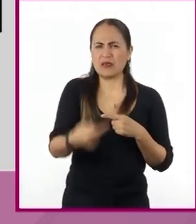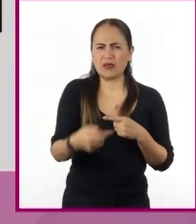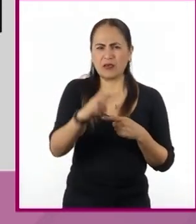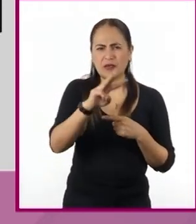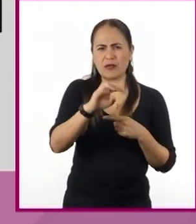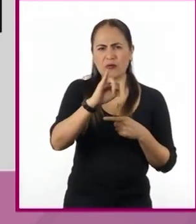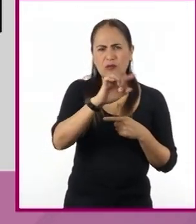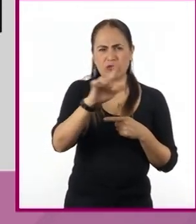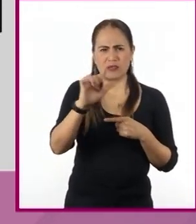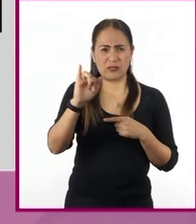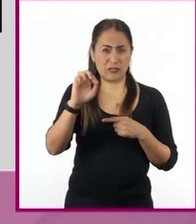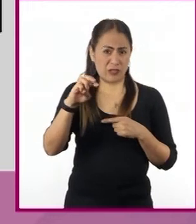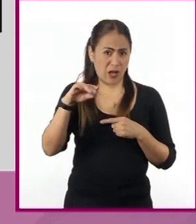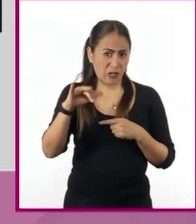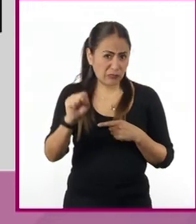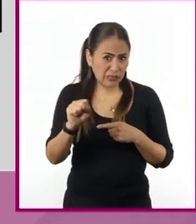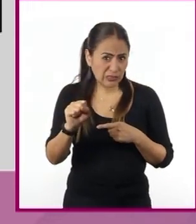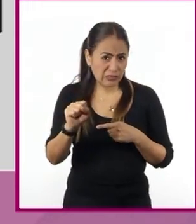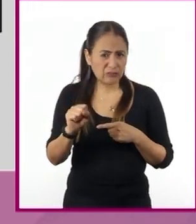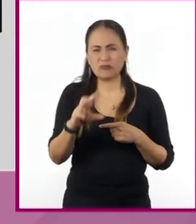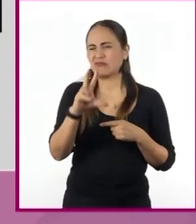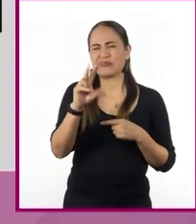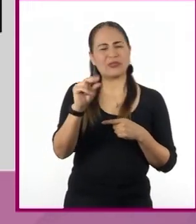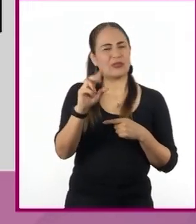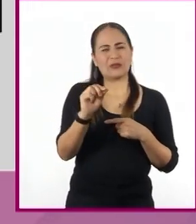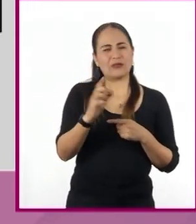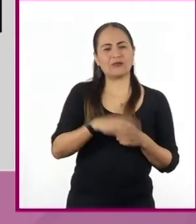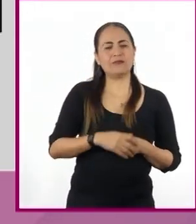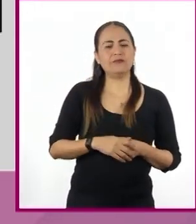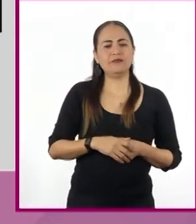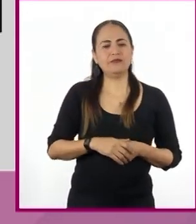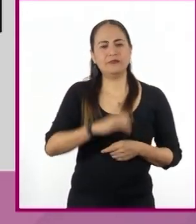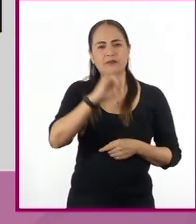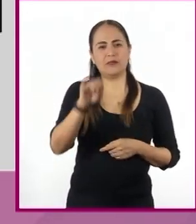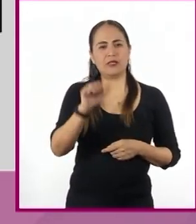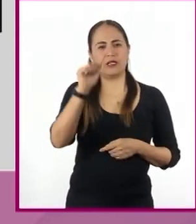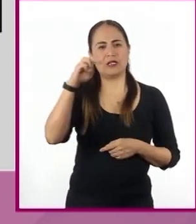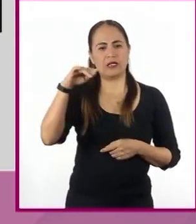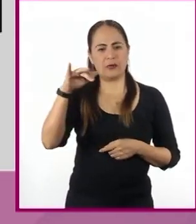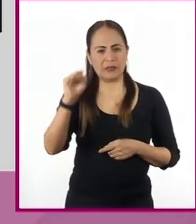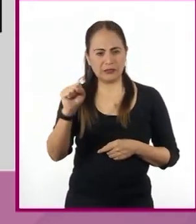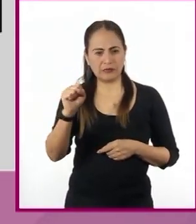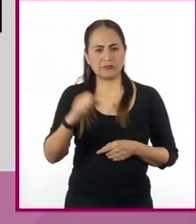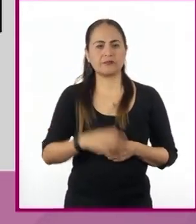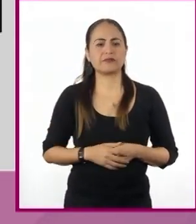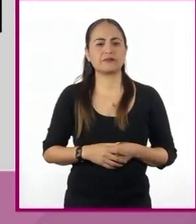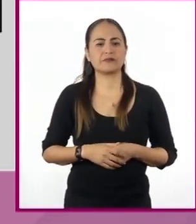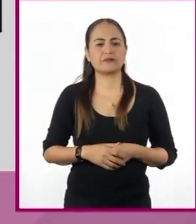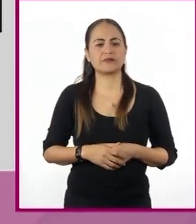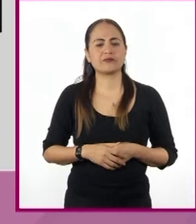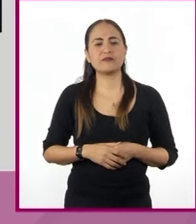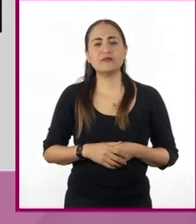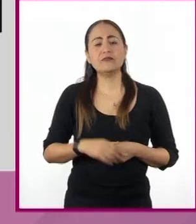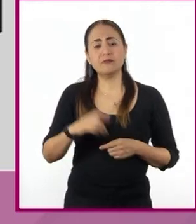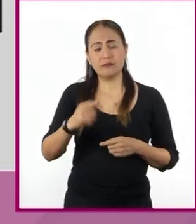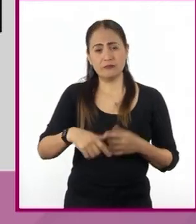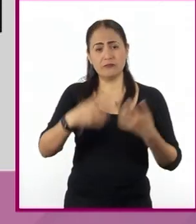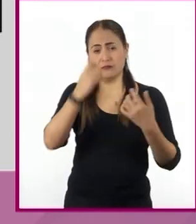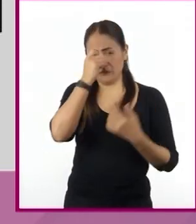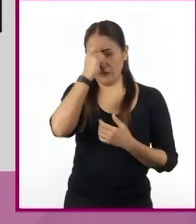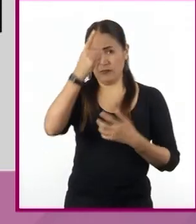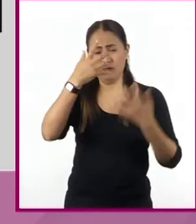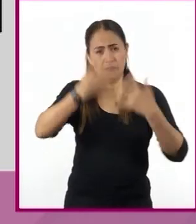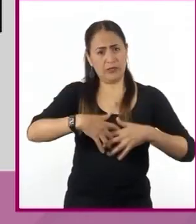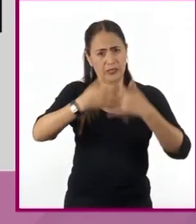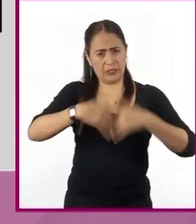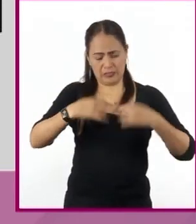William Hargreaves? ¡Casi! Su nombre era James Hargreaves e inventó la hiladora mecánica en